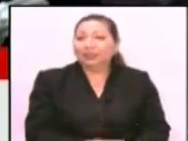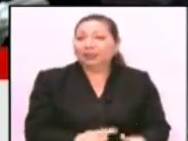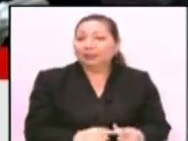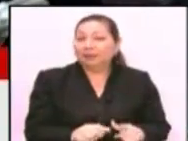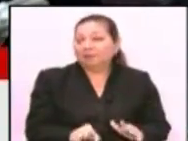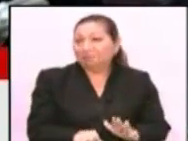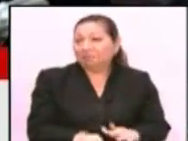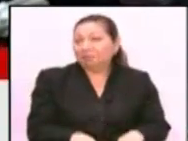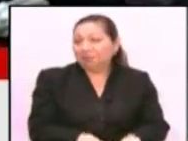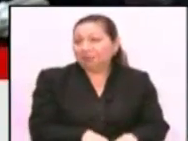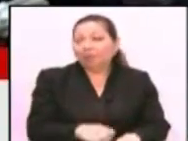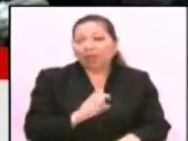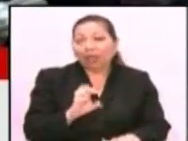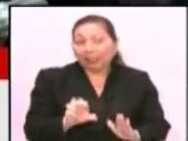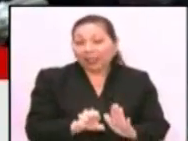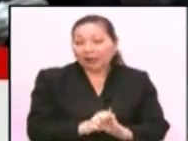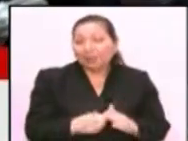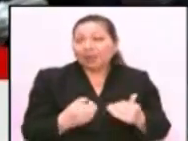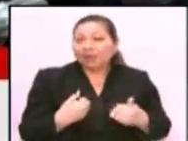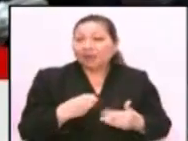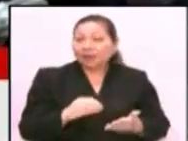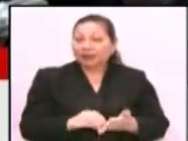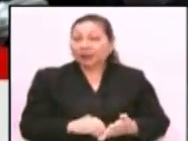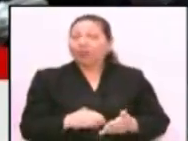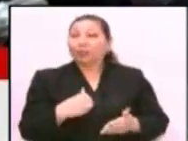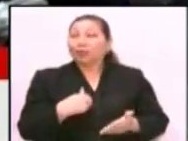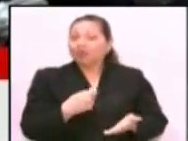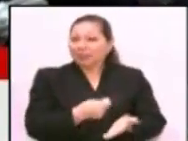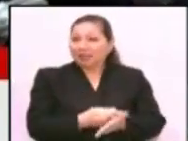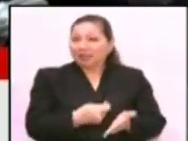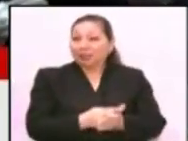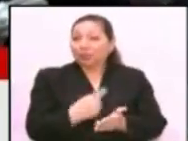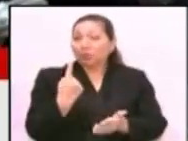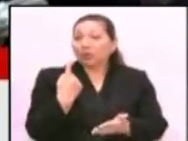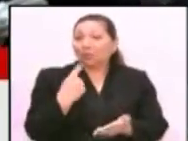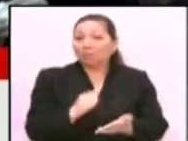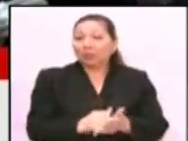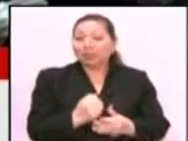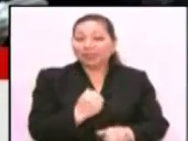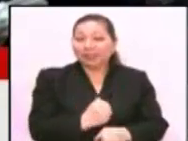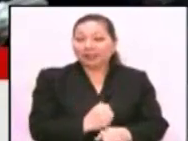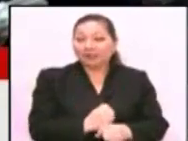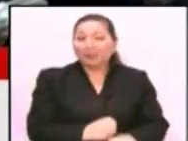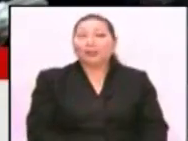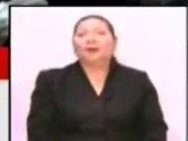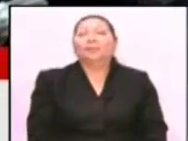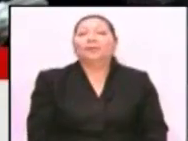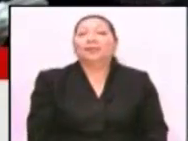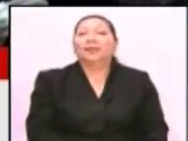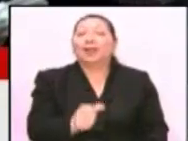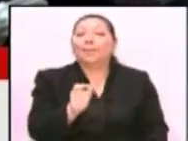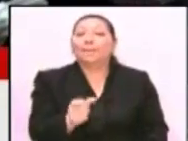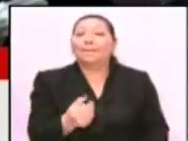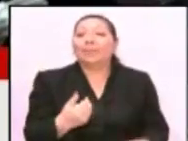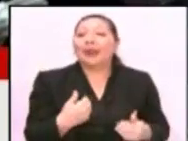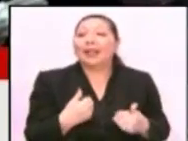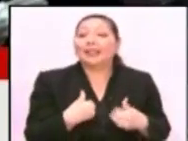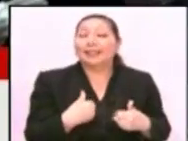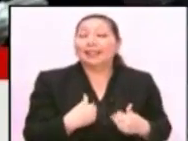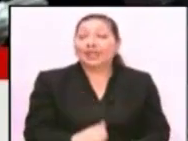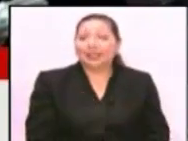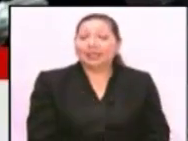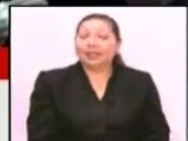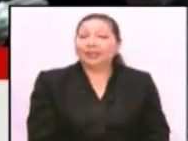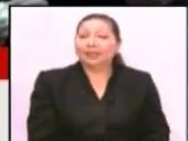mismo ejemplo, tienes al gobierno que le dice a un operador, yo te voy a pagar solo por los empleos y que esas personas lo mantengan. Y